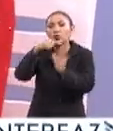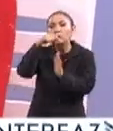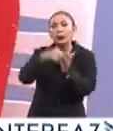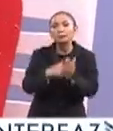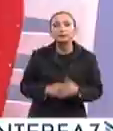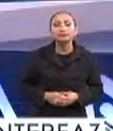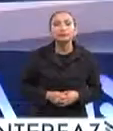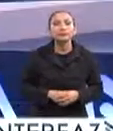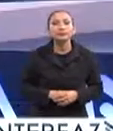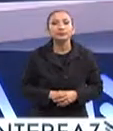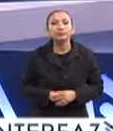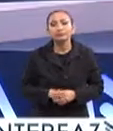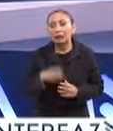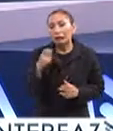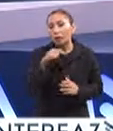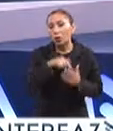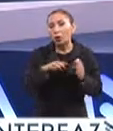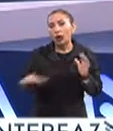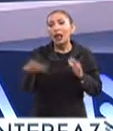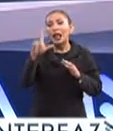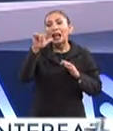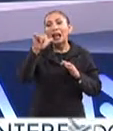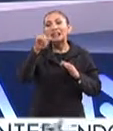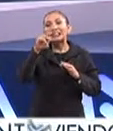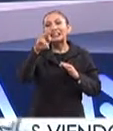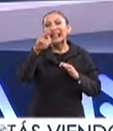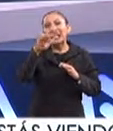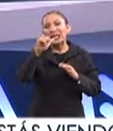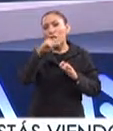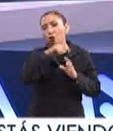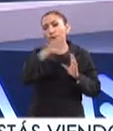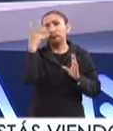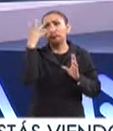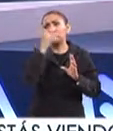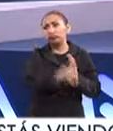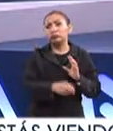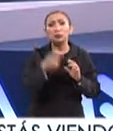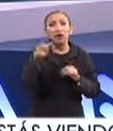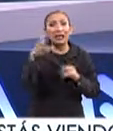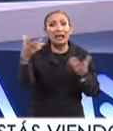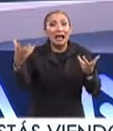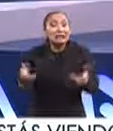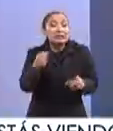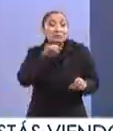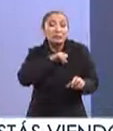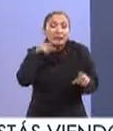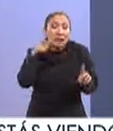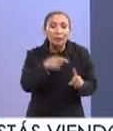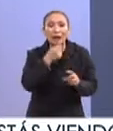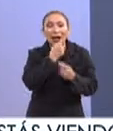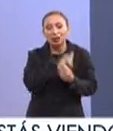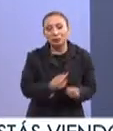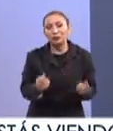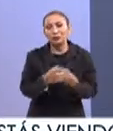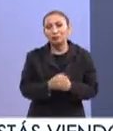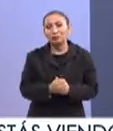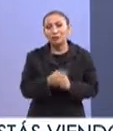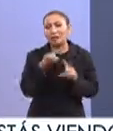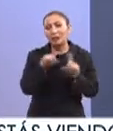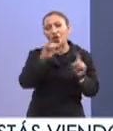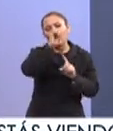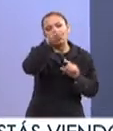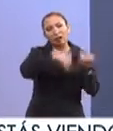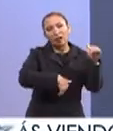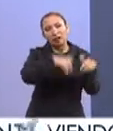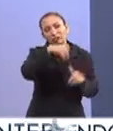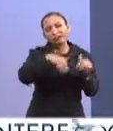lugar, etcétera? Pues este es el espacio La Titería, que es un lugar increíble porque está hecho específicamente para los niños. Si la diferencia de